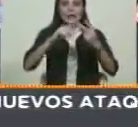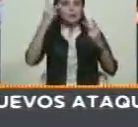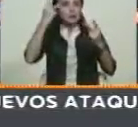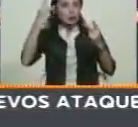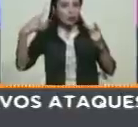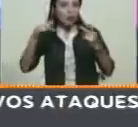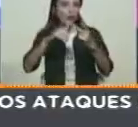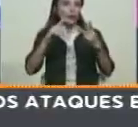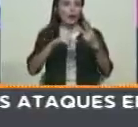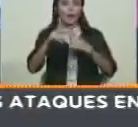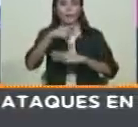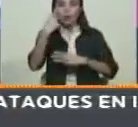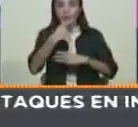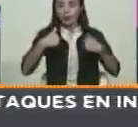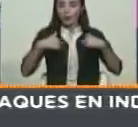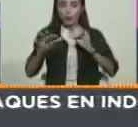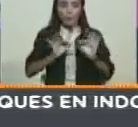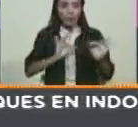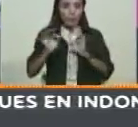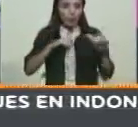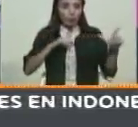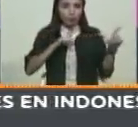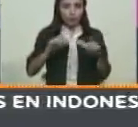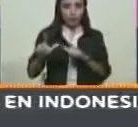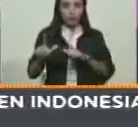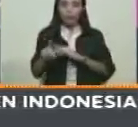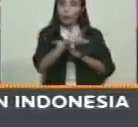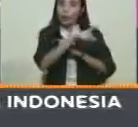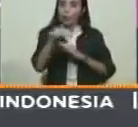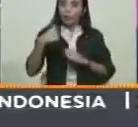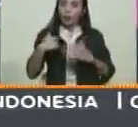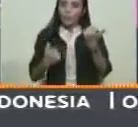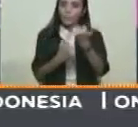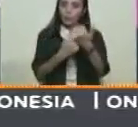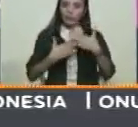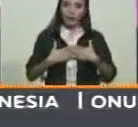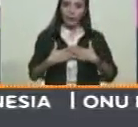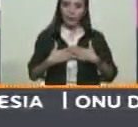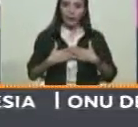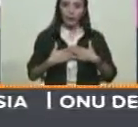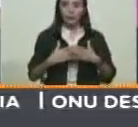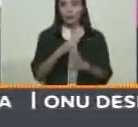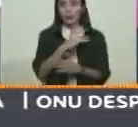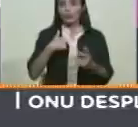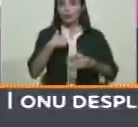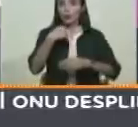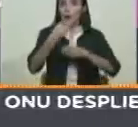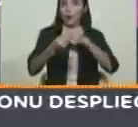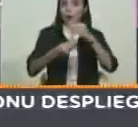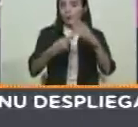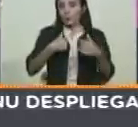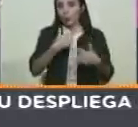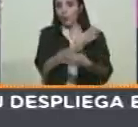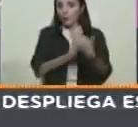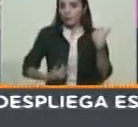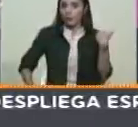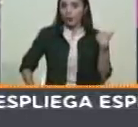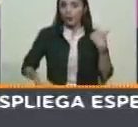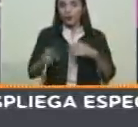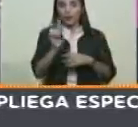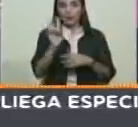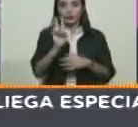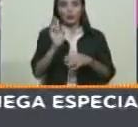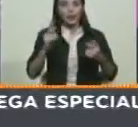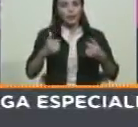preparado políticamente para si ustedes me hacen presidente de la república bolivariana de venezuela